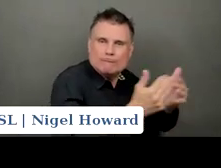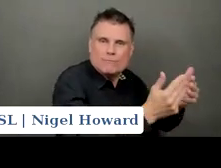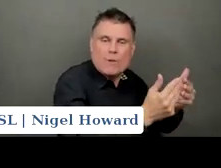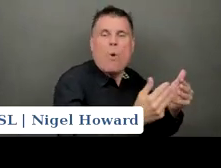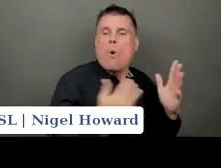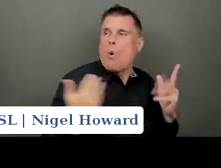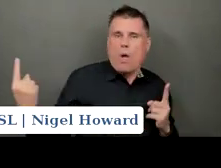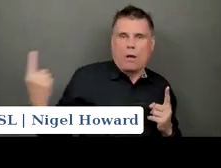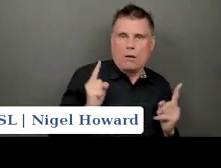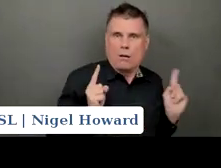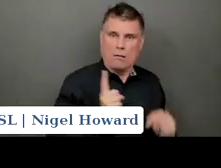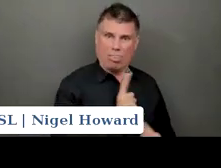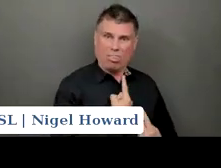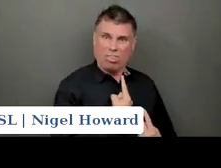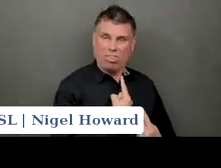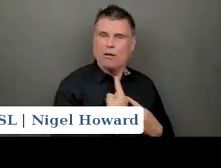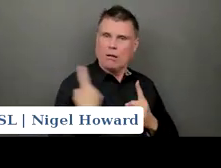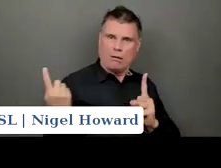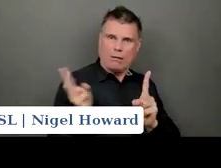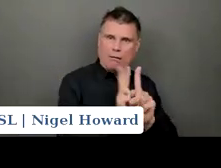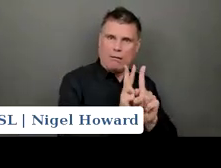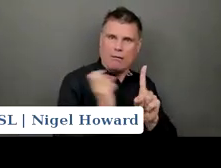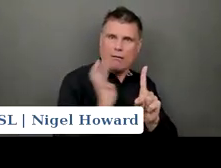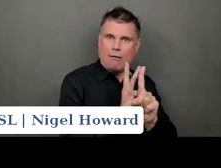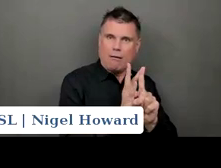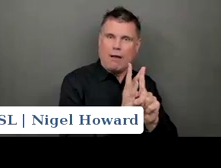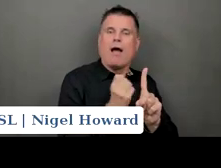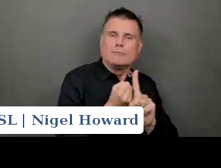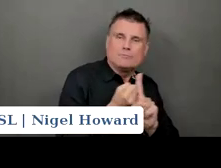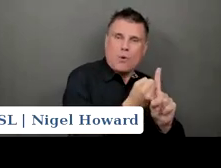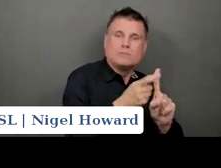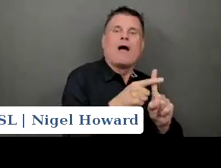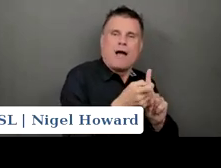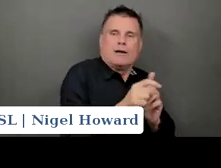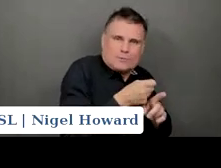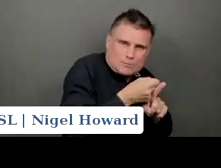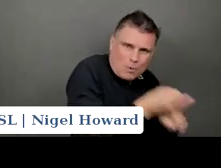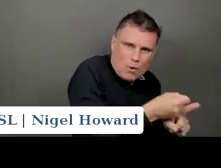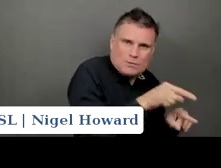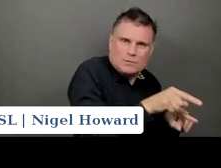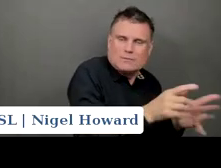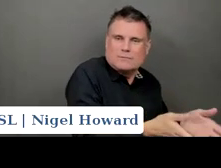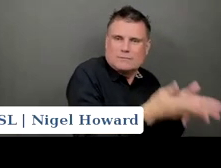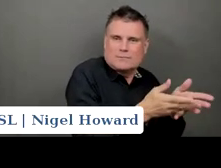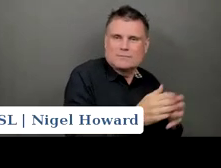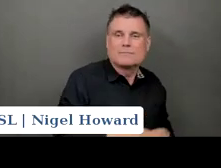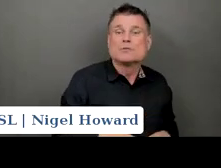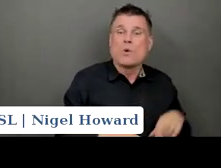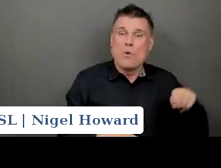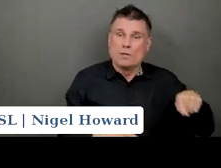al centro educativo con dependencia severa, puedan contar con un asistente personal. En la siguiente